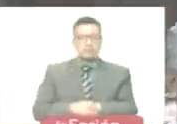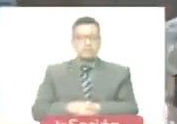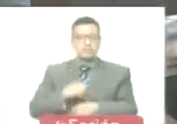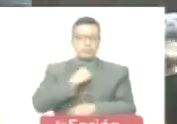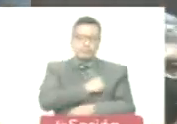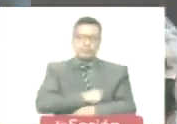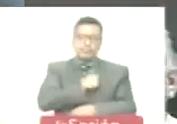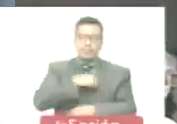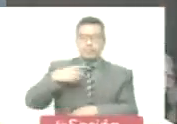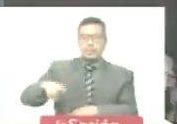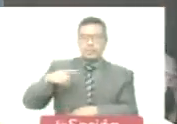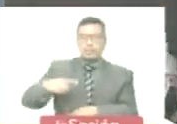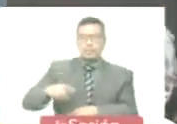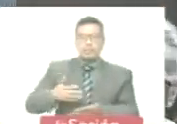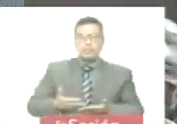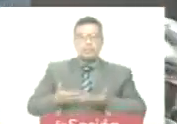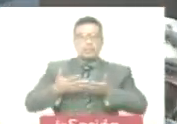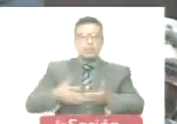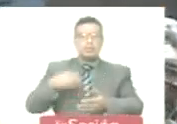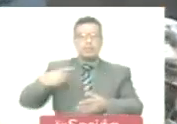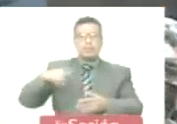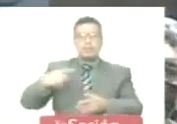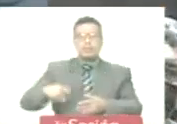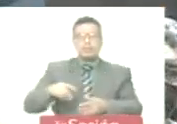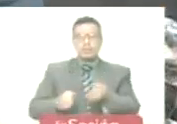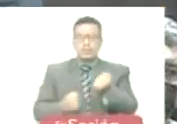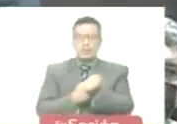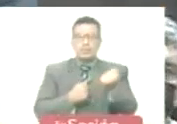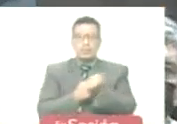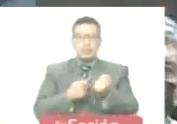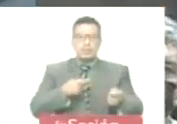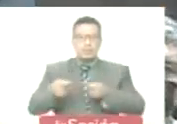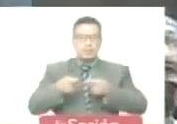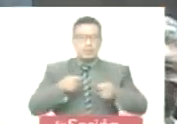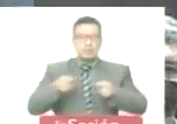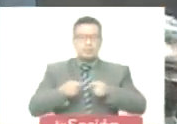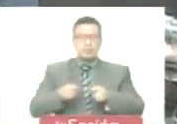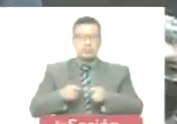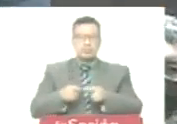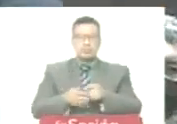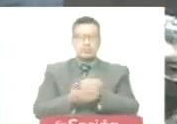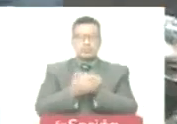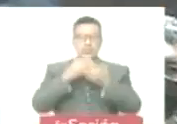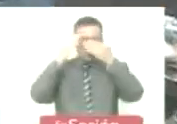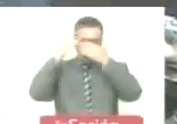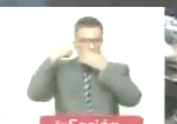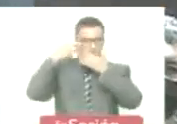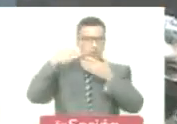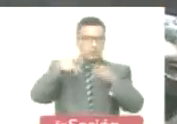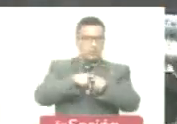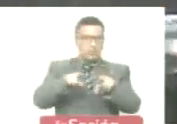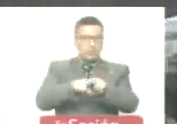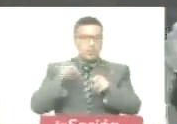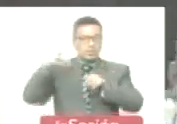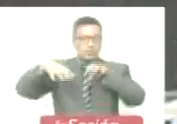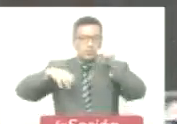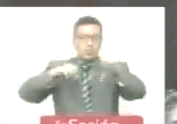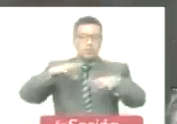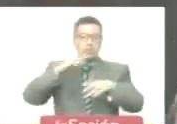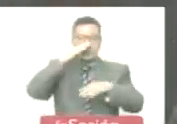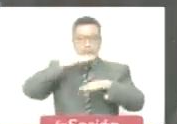de la derecha entreguista, para el lamento de la derecha que apoyaba movimientos terroristas que bombardearon institucionalidades venezolanas con